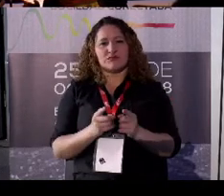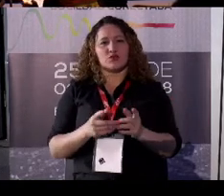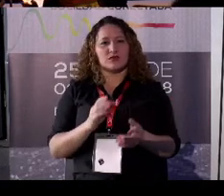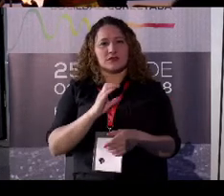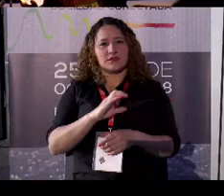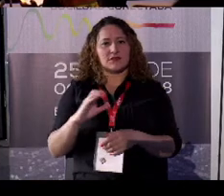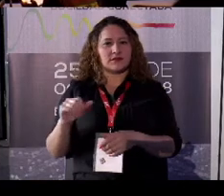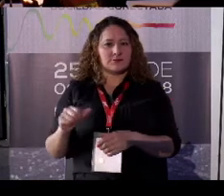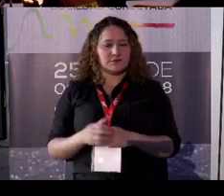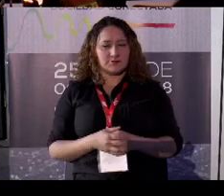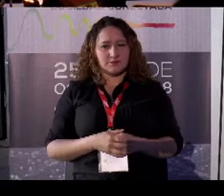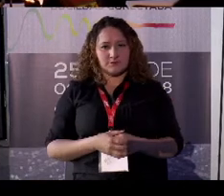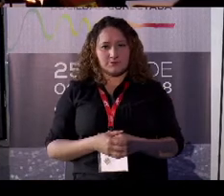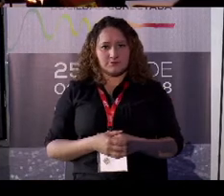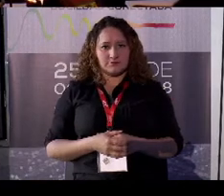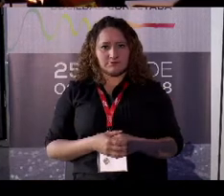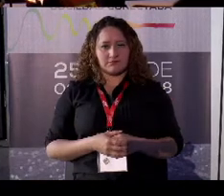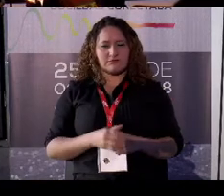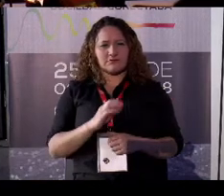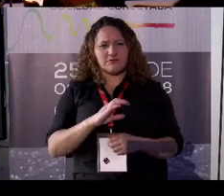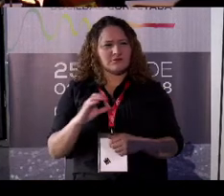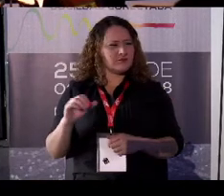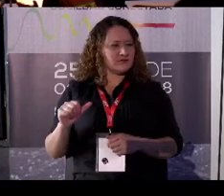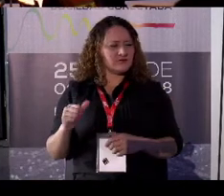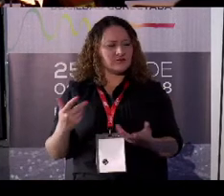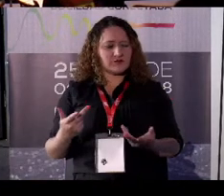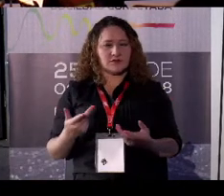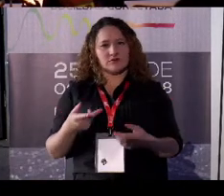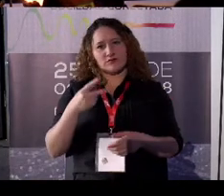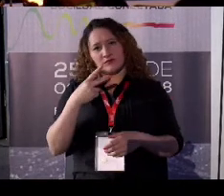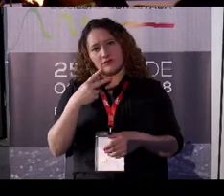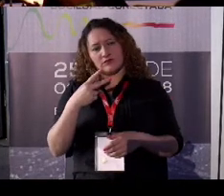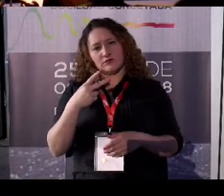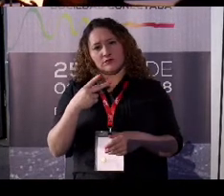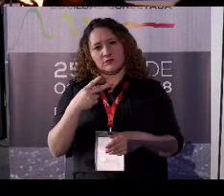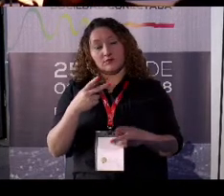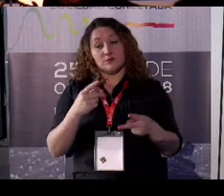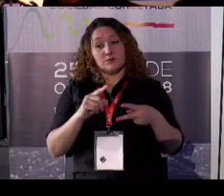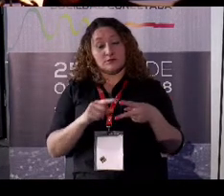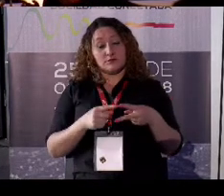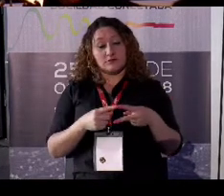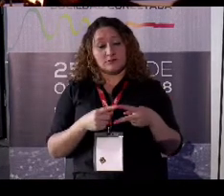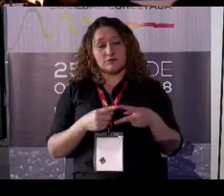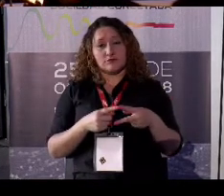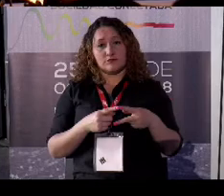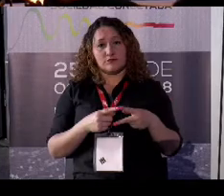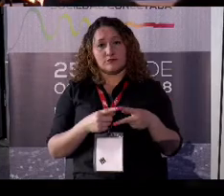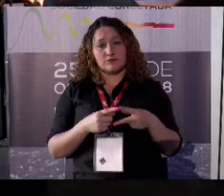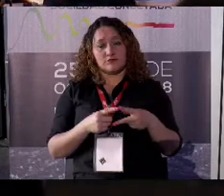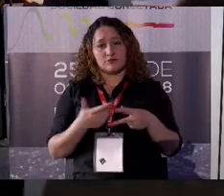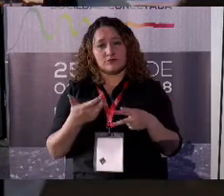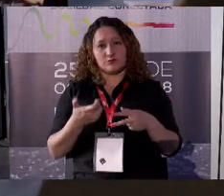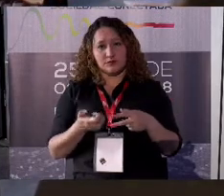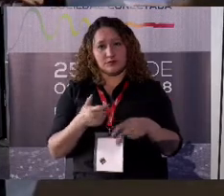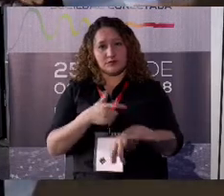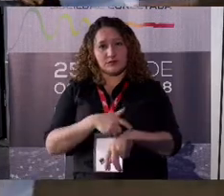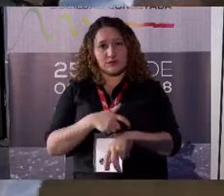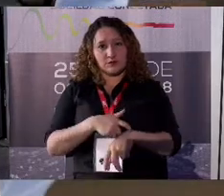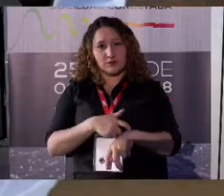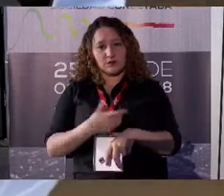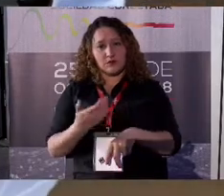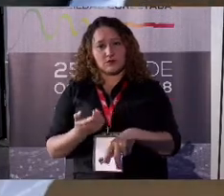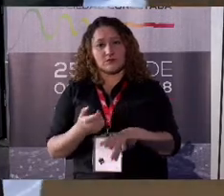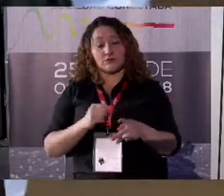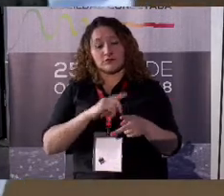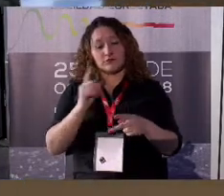CCA. La CCA funciona en dos etapas. Primero, una subasta de reloj, seguido por una subasta